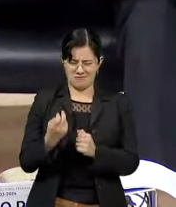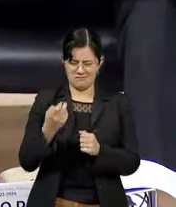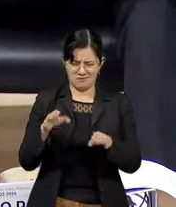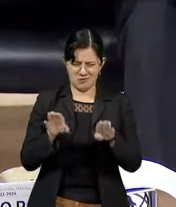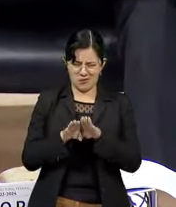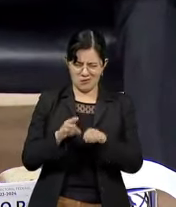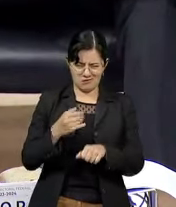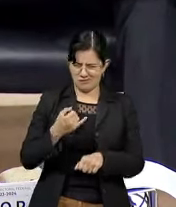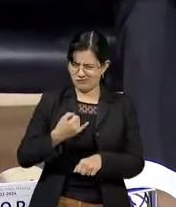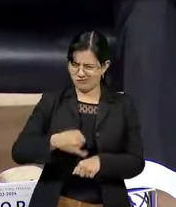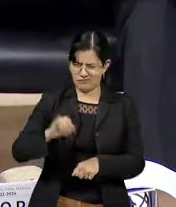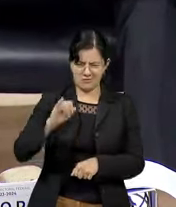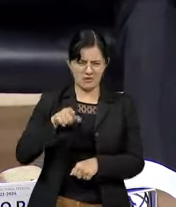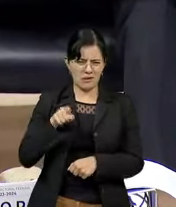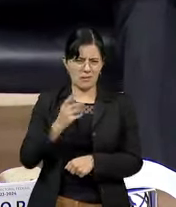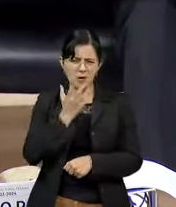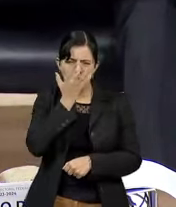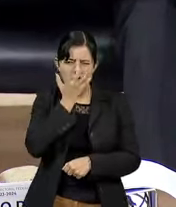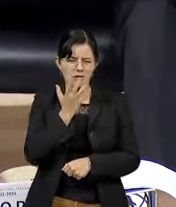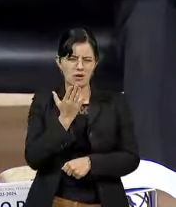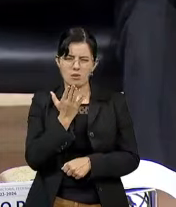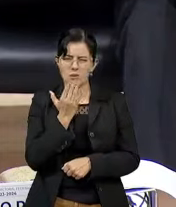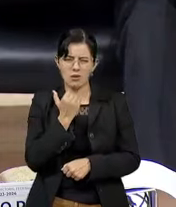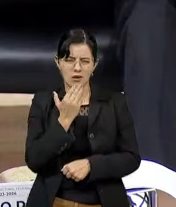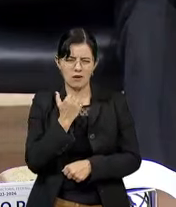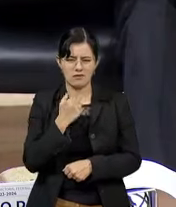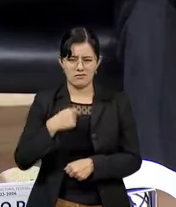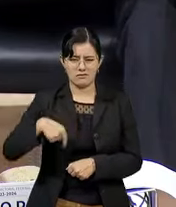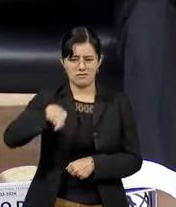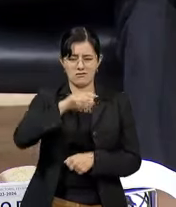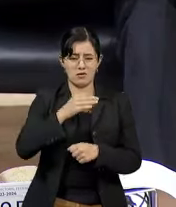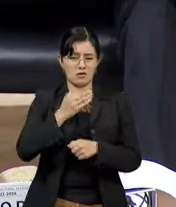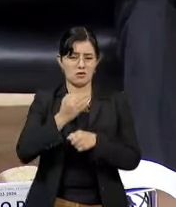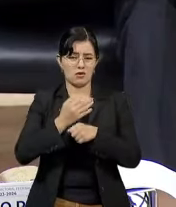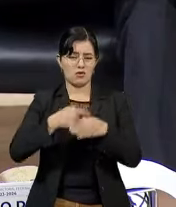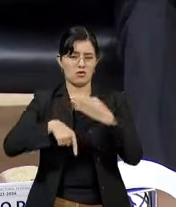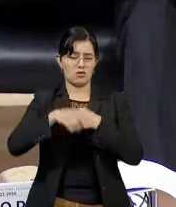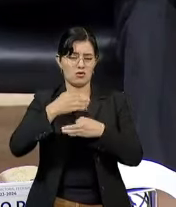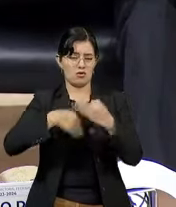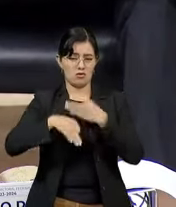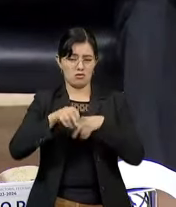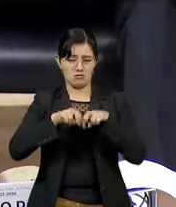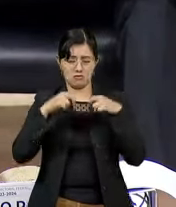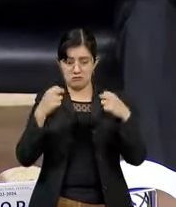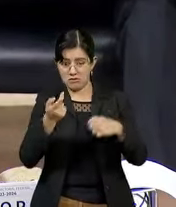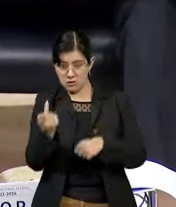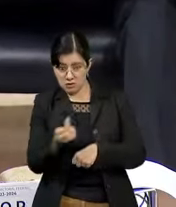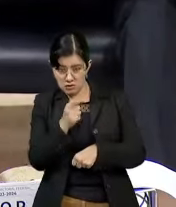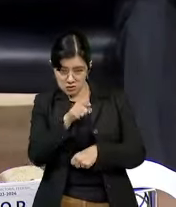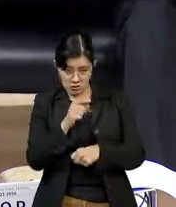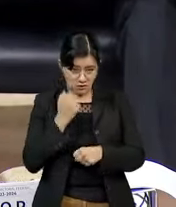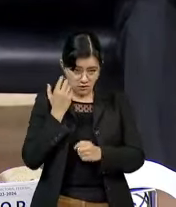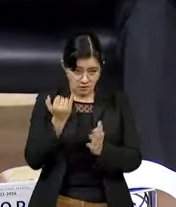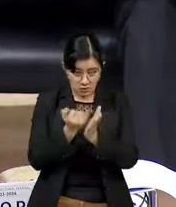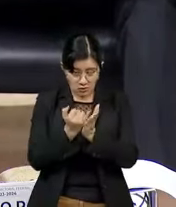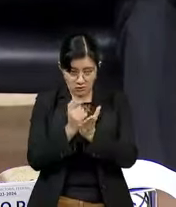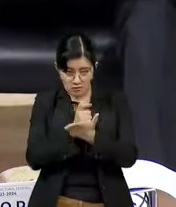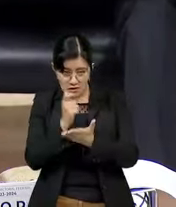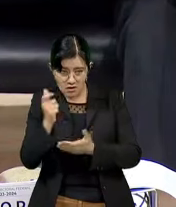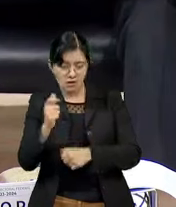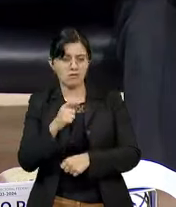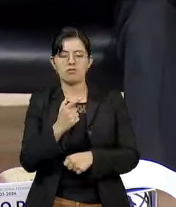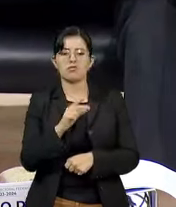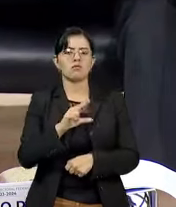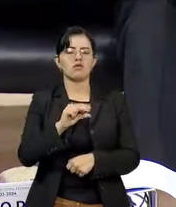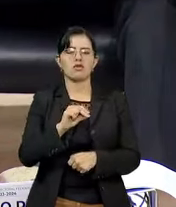arrogancia desvergüenza a todos los que estamos en esta mesa no nos preguntan eh Si queremos pagar los impuestos patelas nos llega el